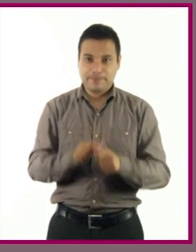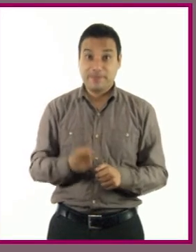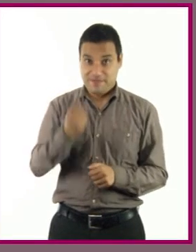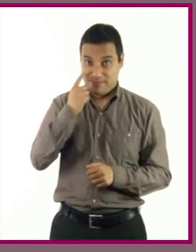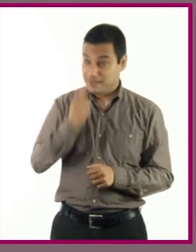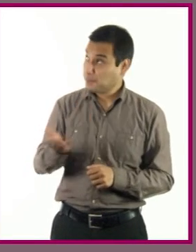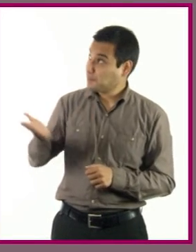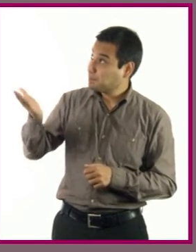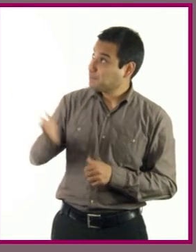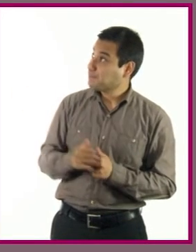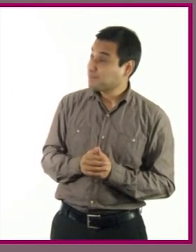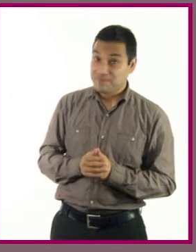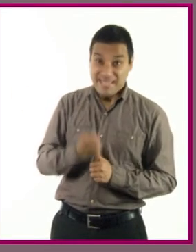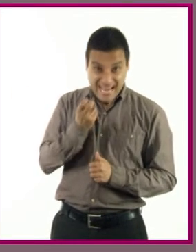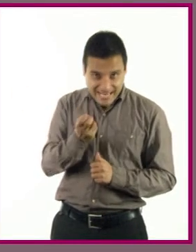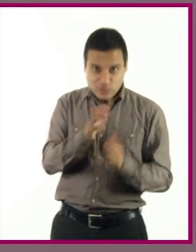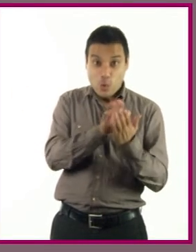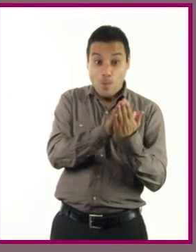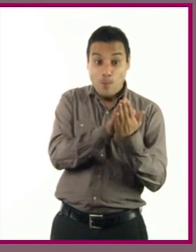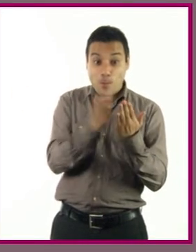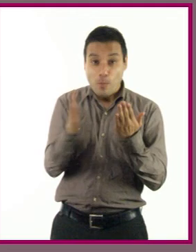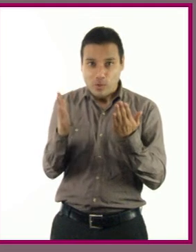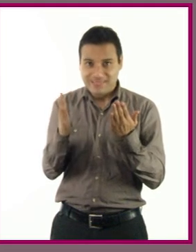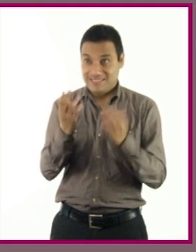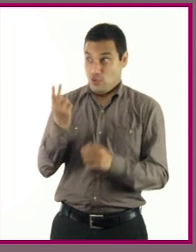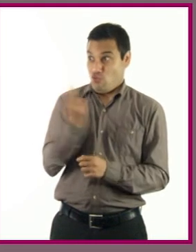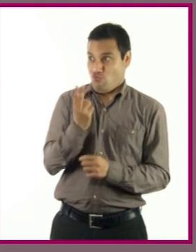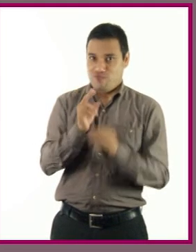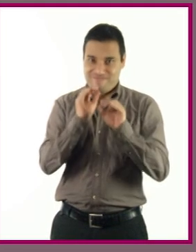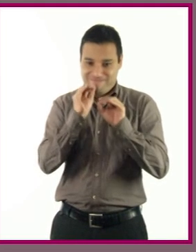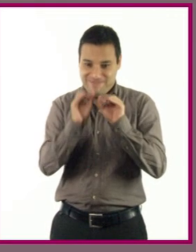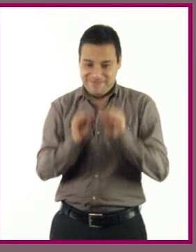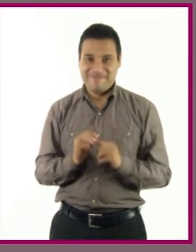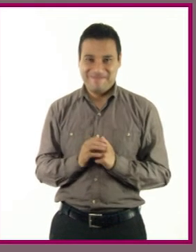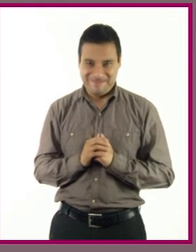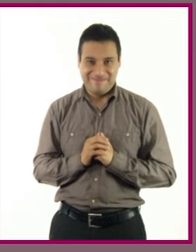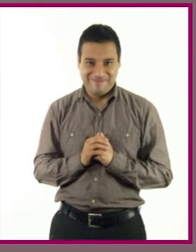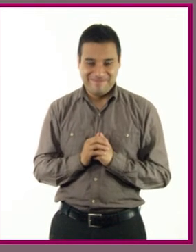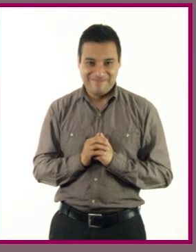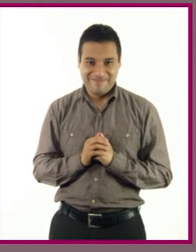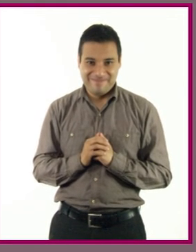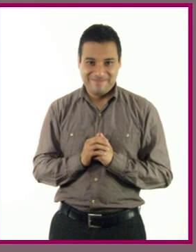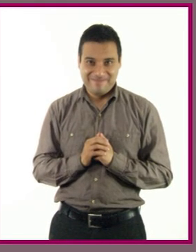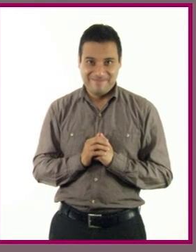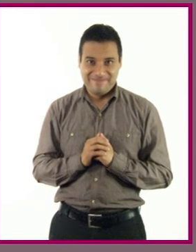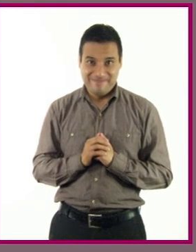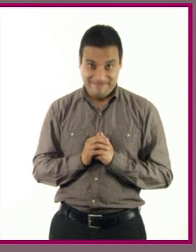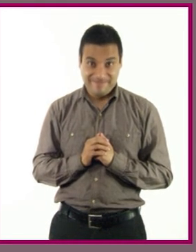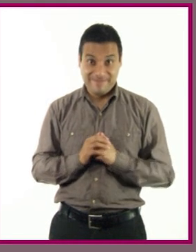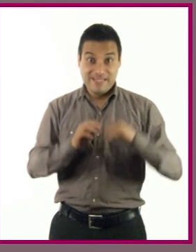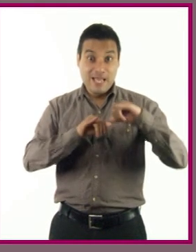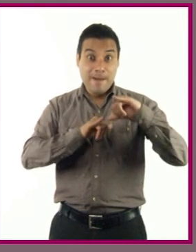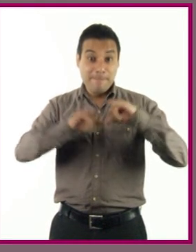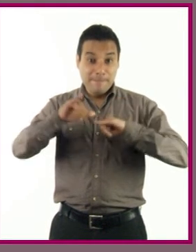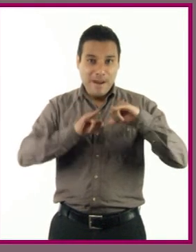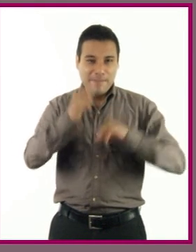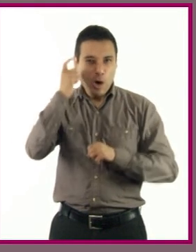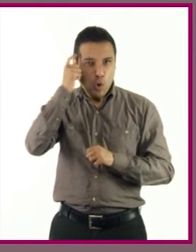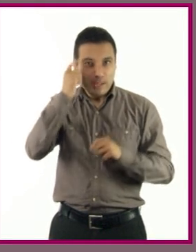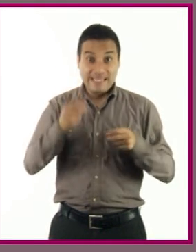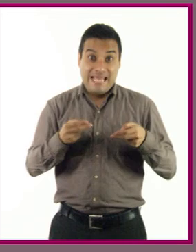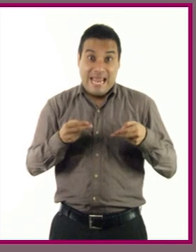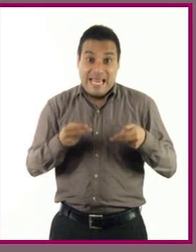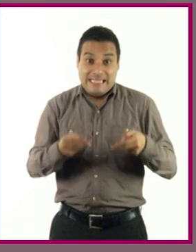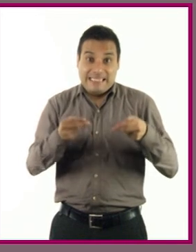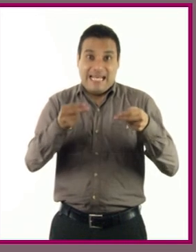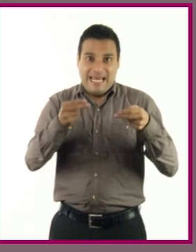la propuesta de folleto que nosotras elaboramos, incorporando el mapa cognitivo de escalera, y en la